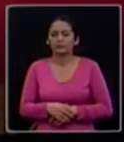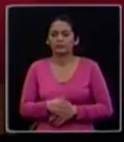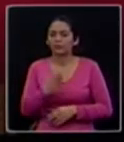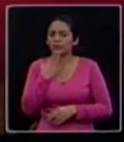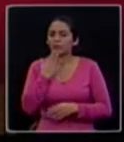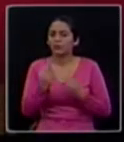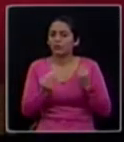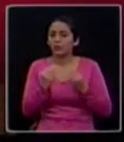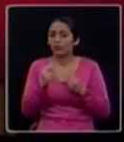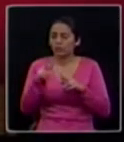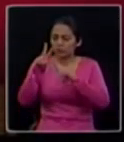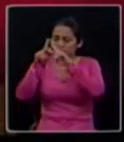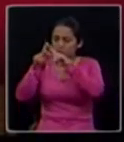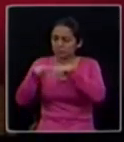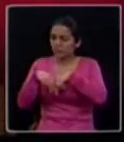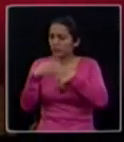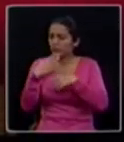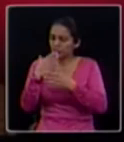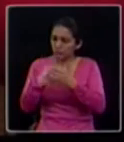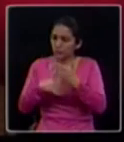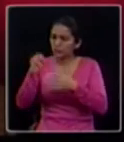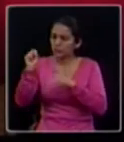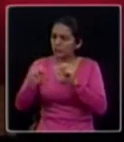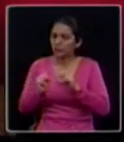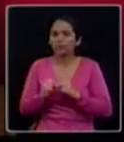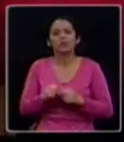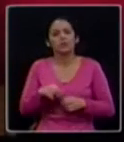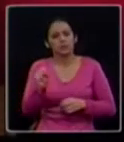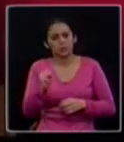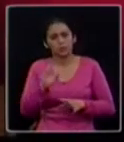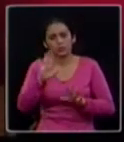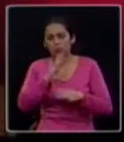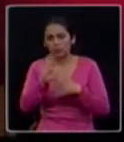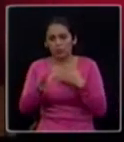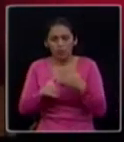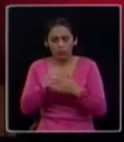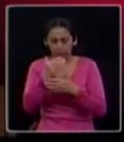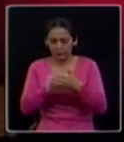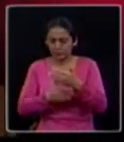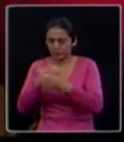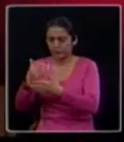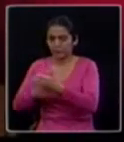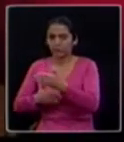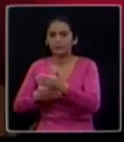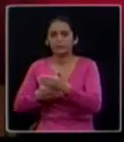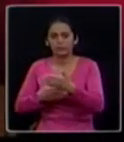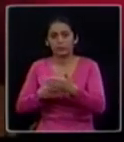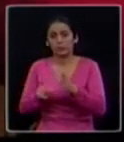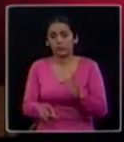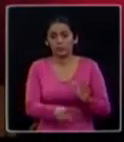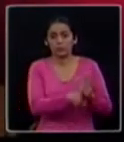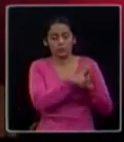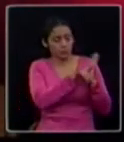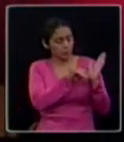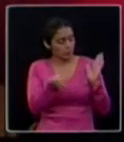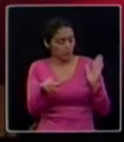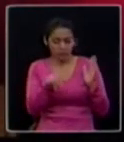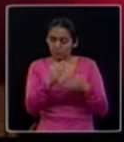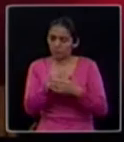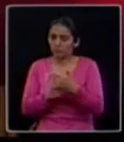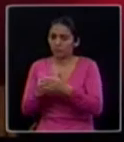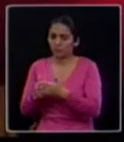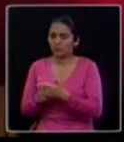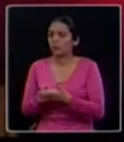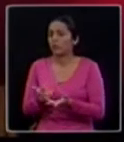¿Ustedes lo revisaron como Consejo de Participación Ciudadana? Se encuentra efectivamente en atención, las actuaciones en atención al reglamento. ¿A juicio de ustedes entonces no hubo